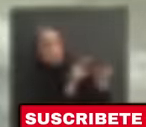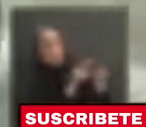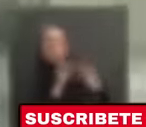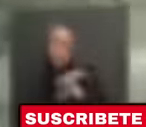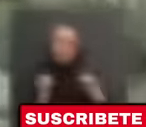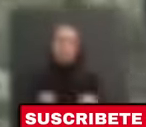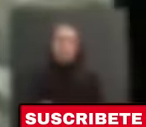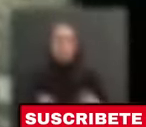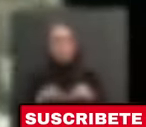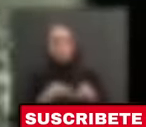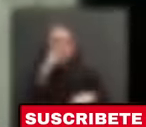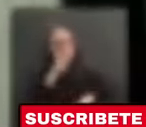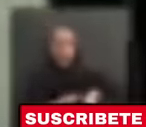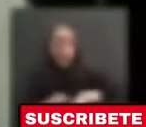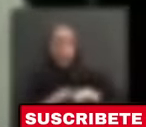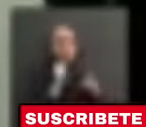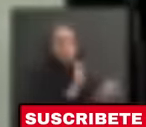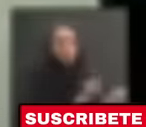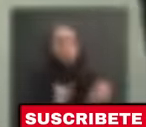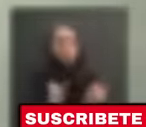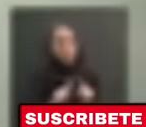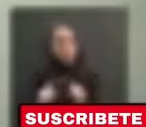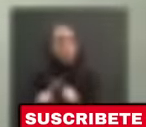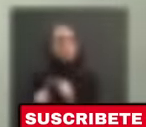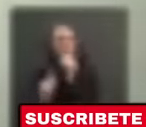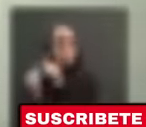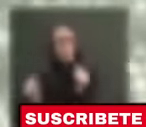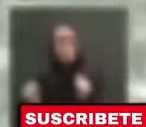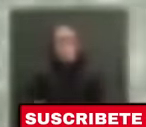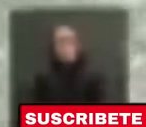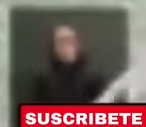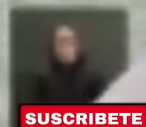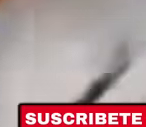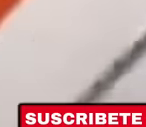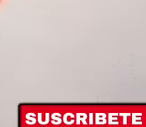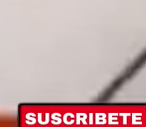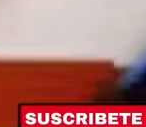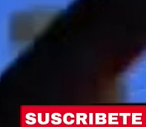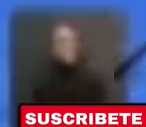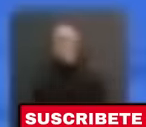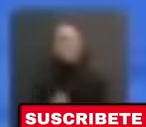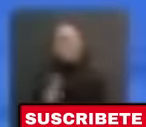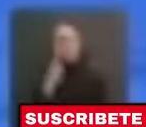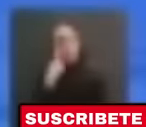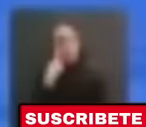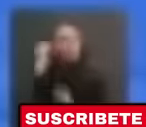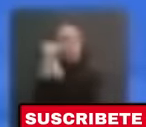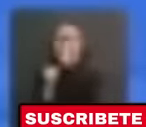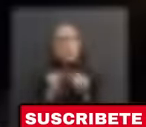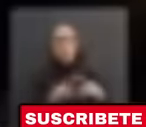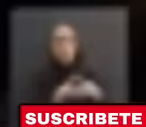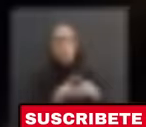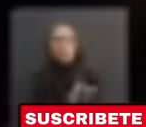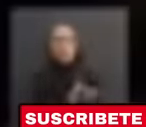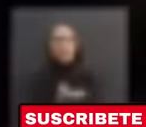fiscalización de la Armada y de otras autoridades. Es conocida internacionalmente como la